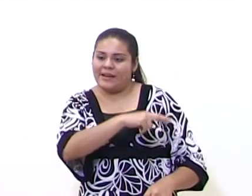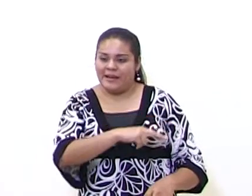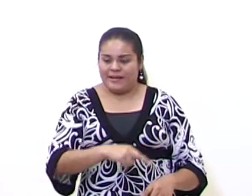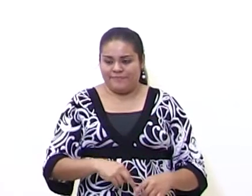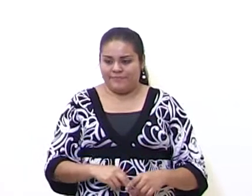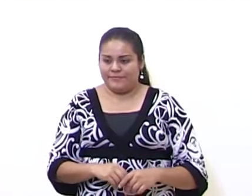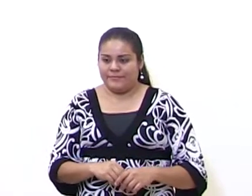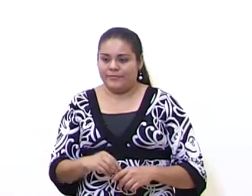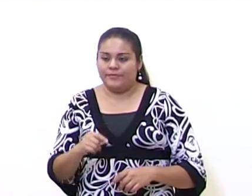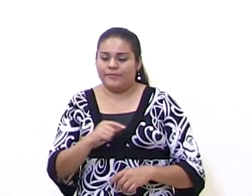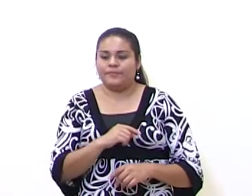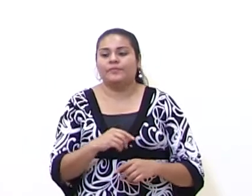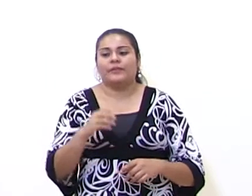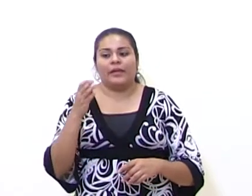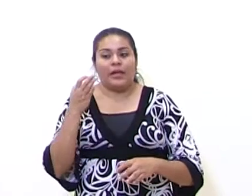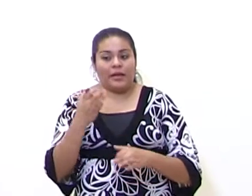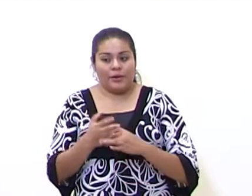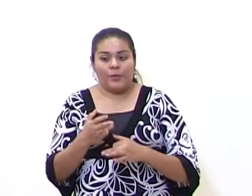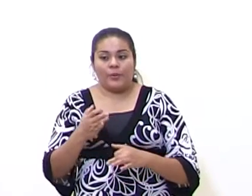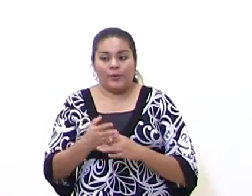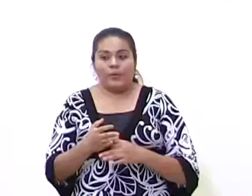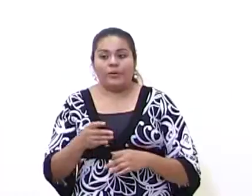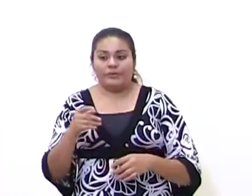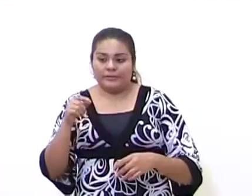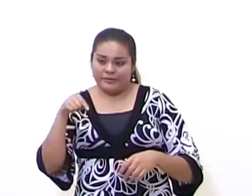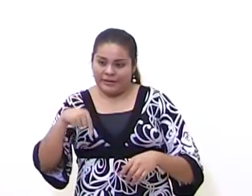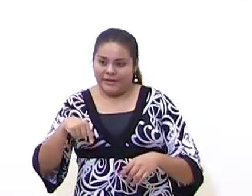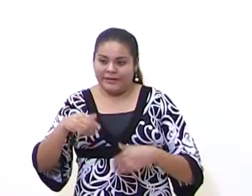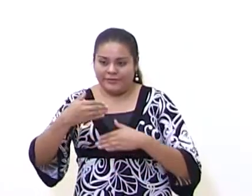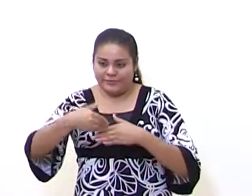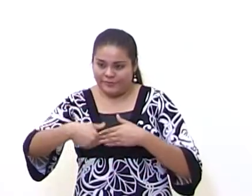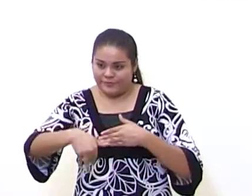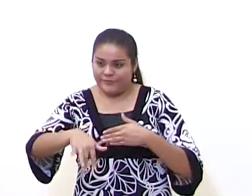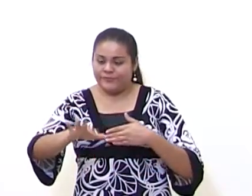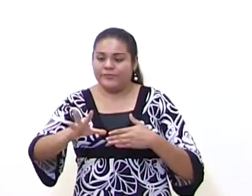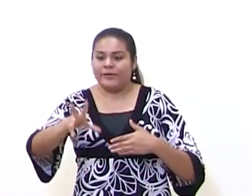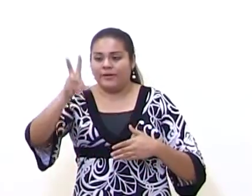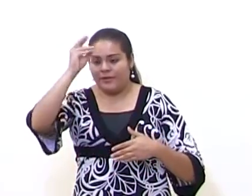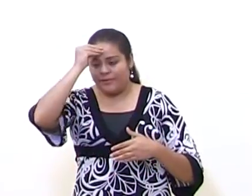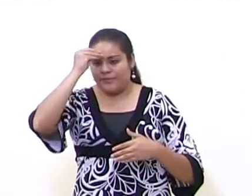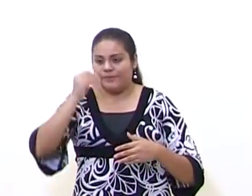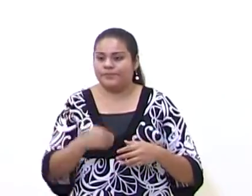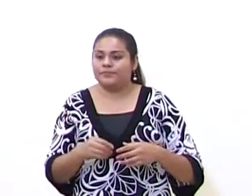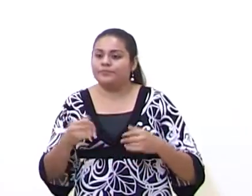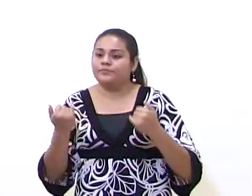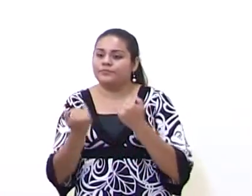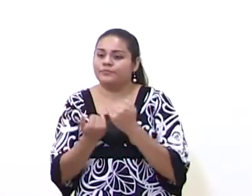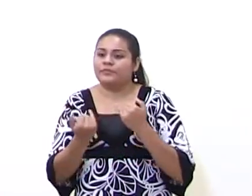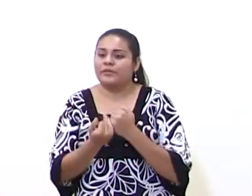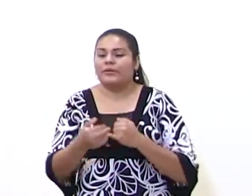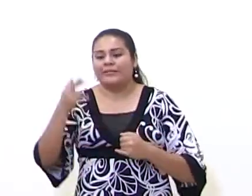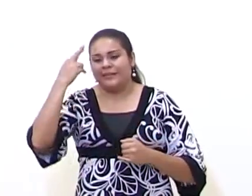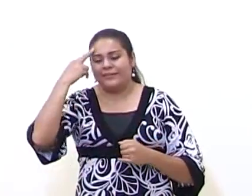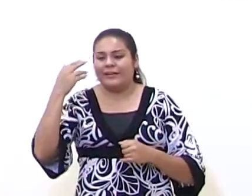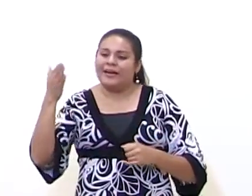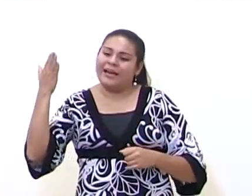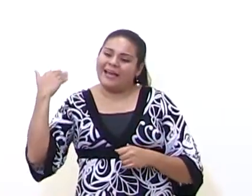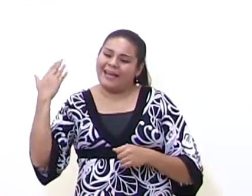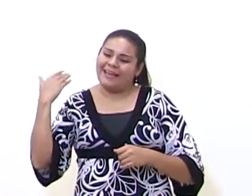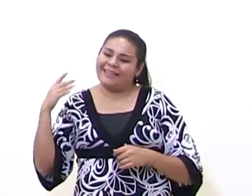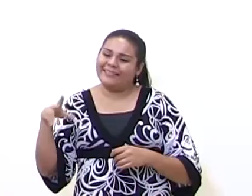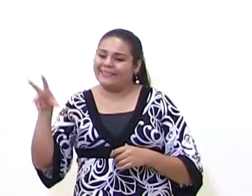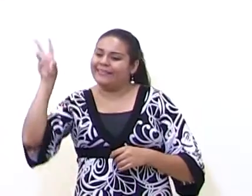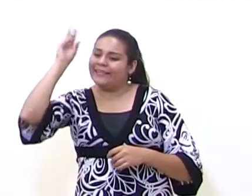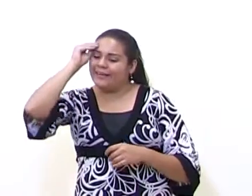nos ocupa en buena medida en esta sesión. También decirles que en una sesión anterior, pues nosotros